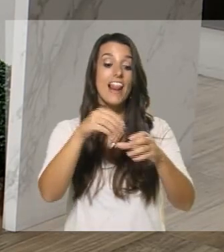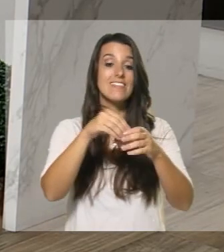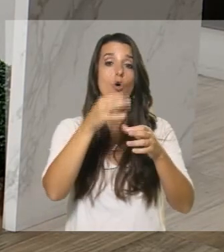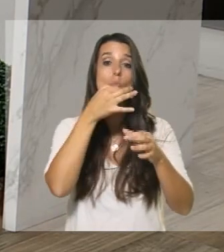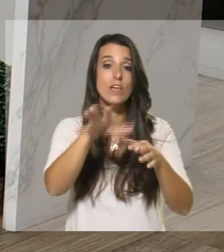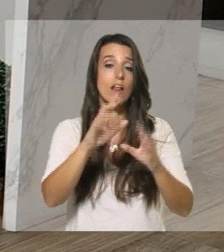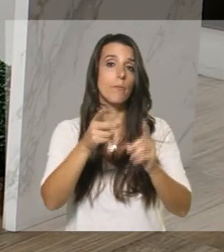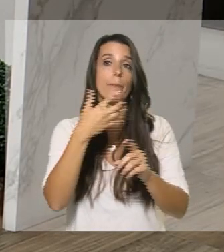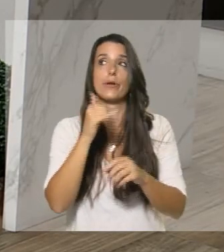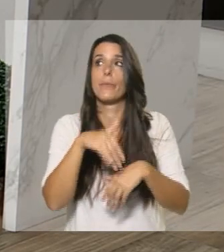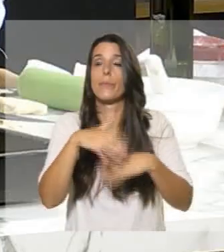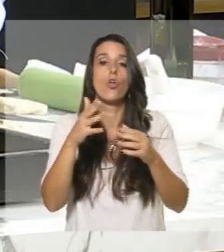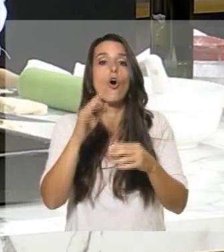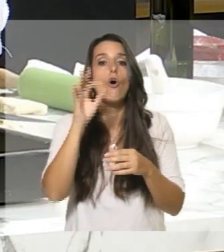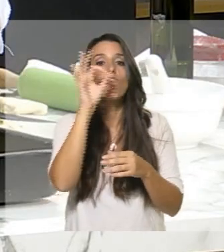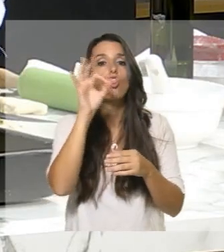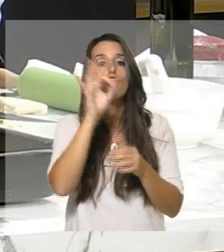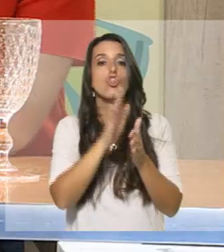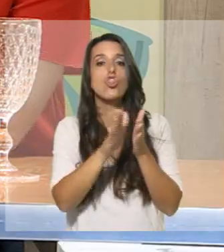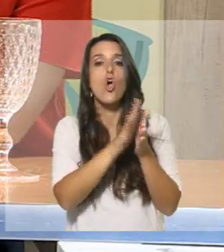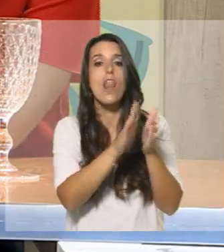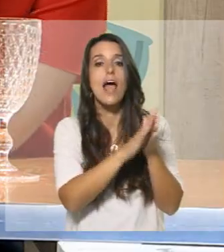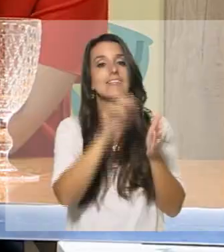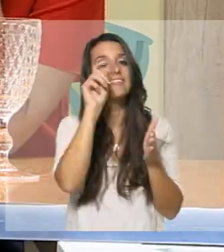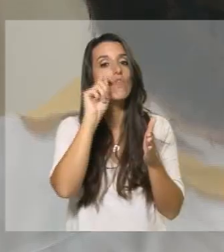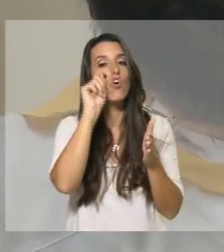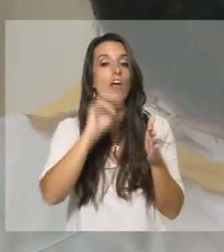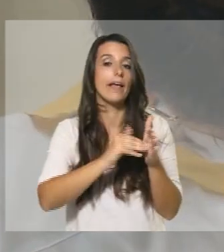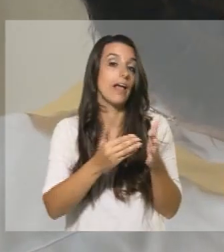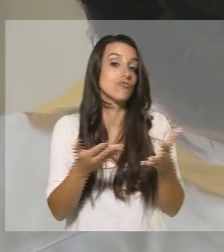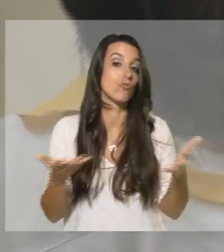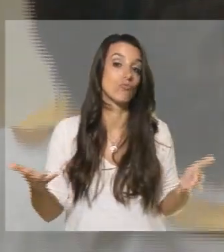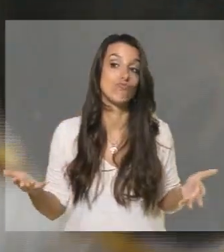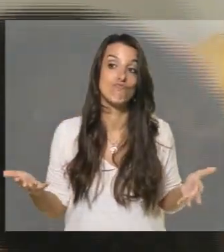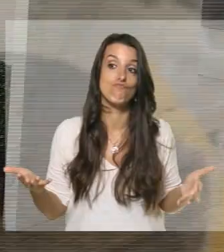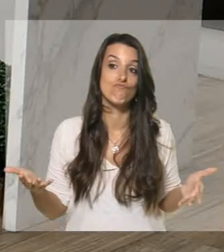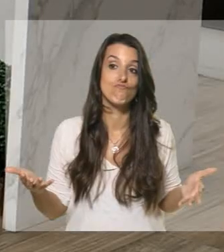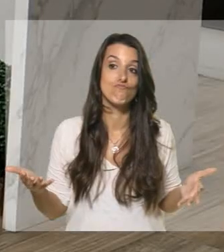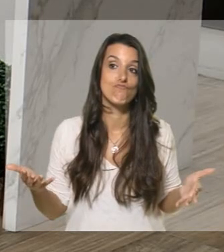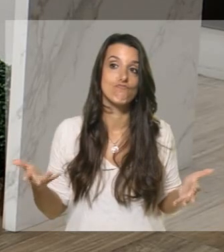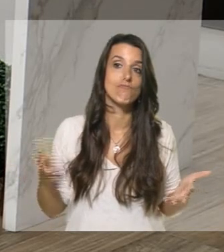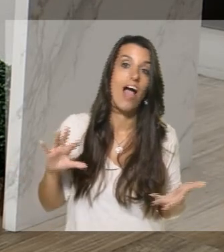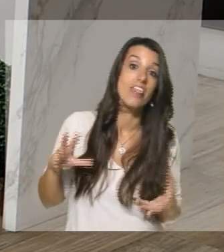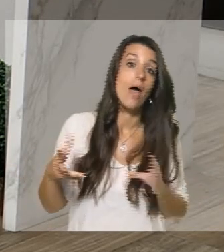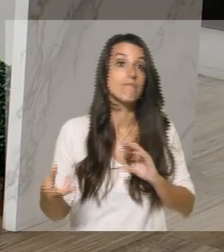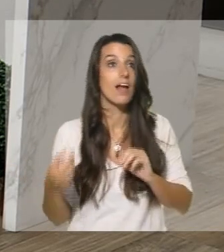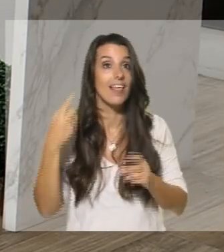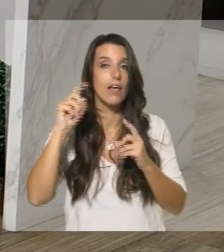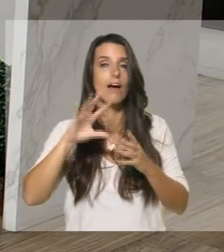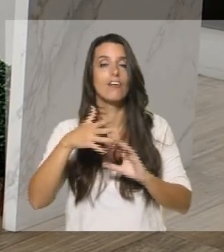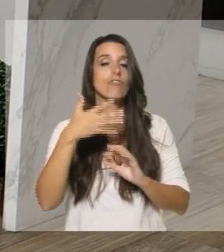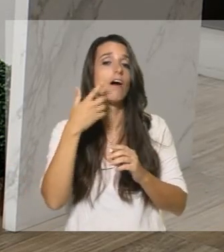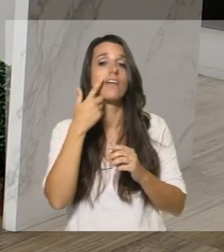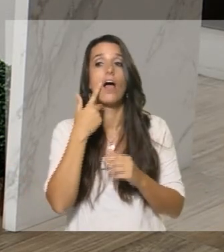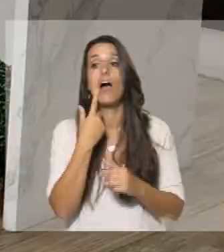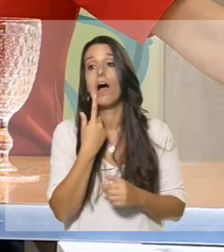quieran. También le podrían poner, no sé, bondiola y cebolla. ¡Ay, Mari! Bondiola, cebolla y queso. Ahí no pueden ir variando. Ideas que se te hace agua a la